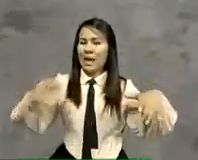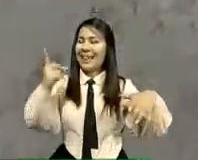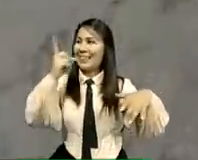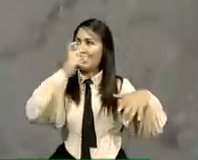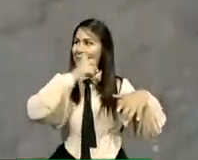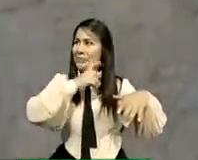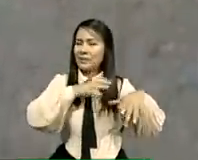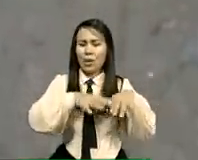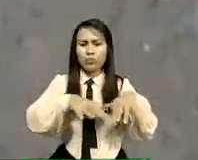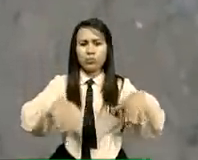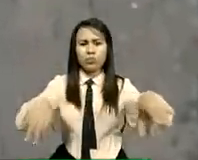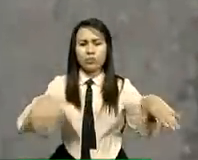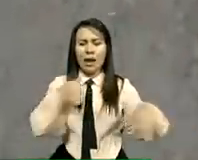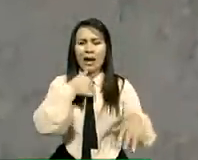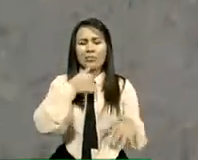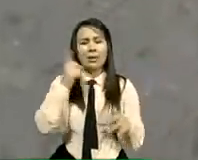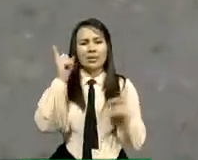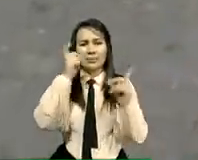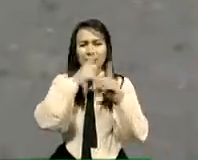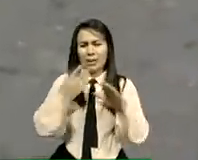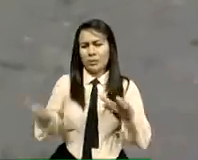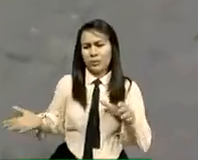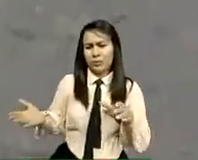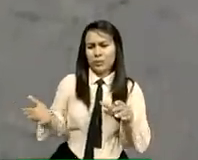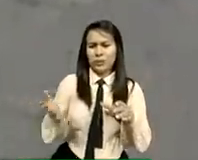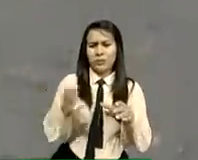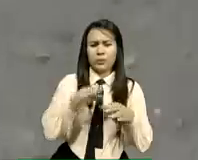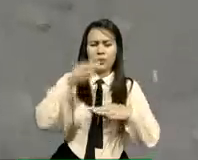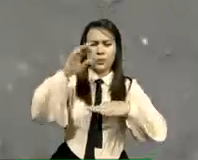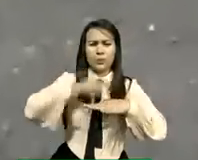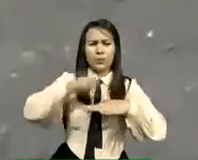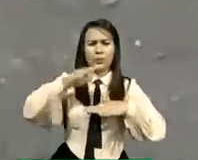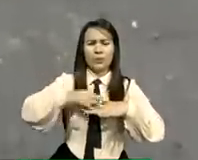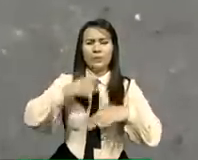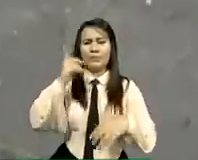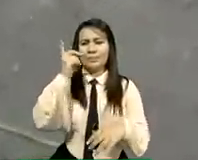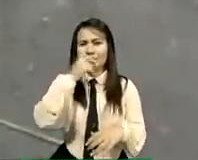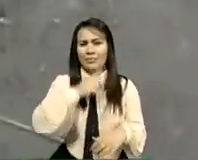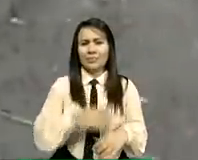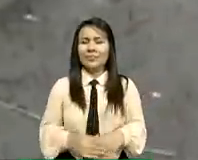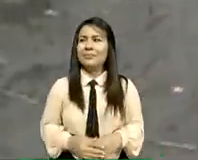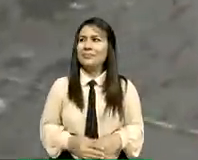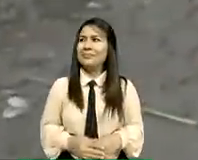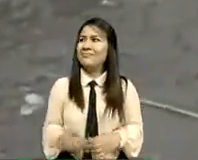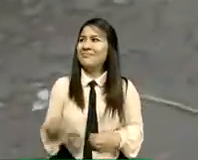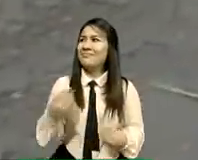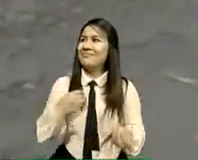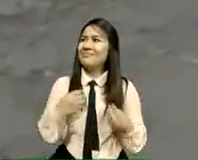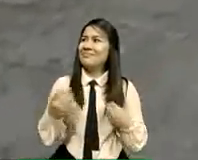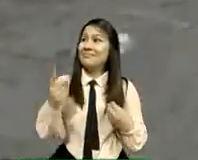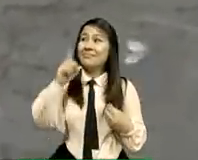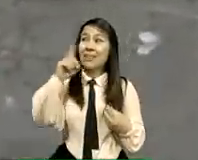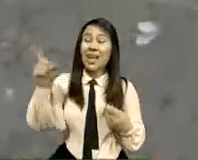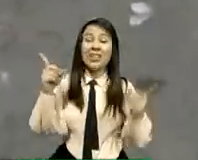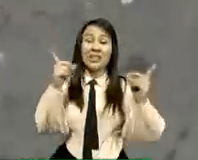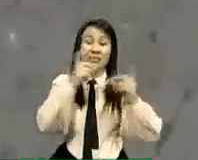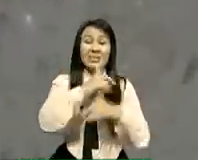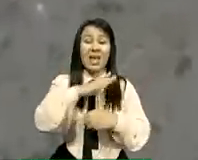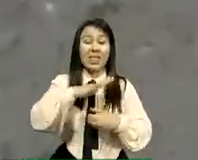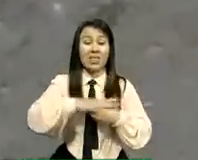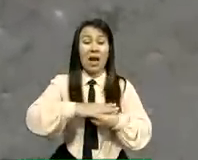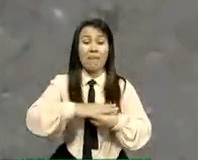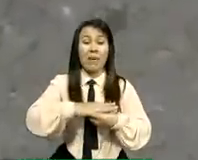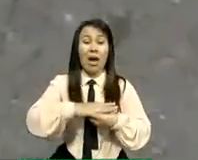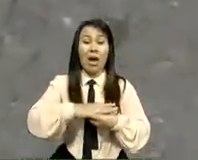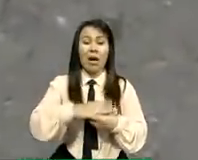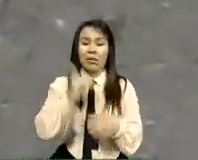arrastrando esta basura, y eso evidentemente podría terminar en el taponamiento de las